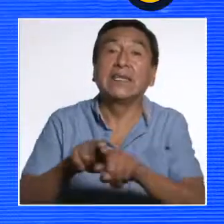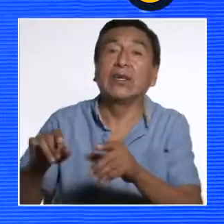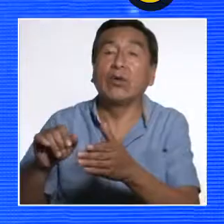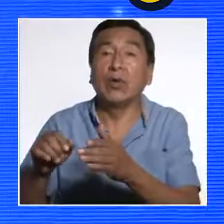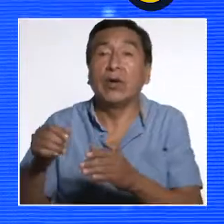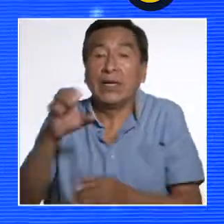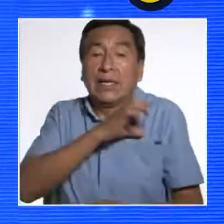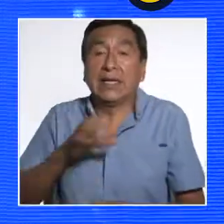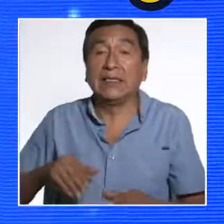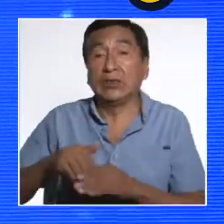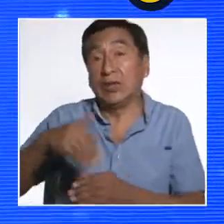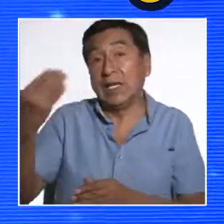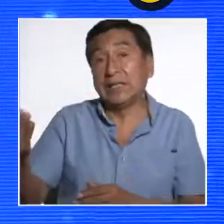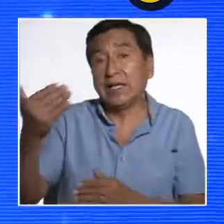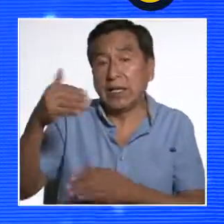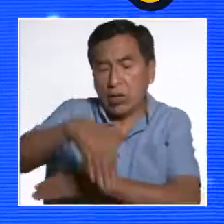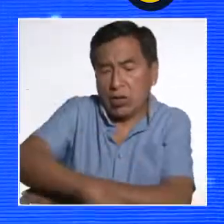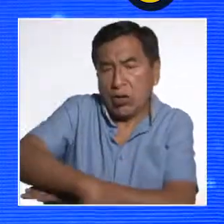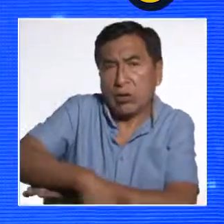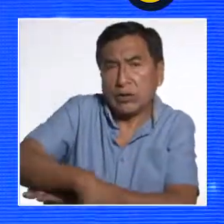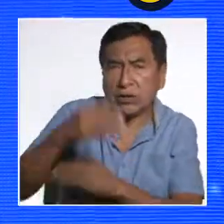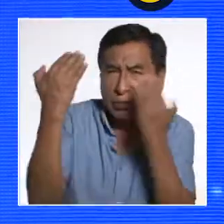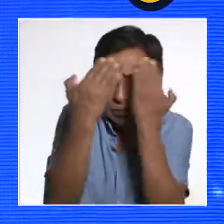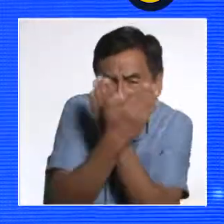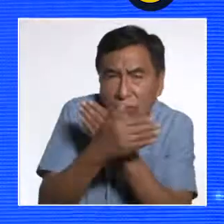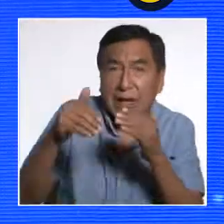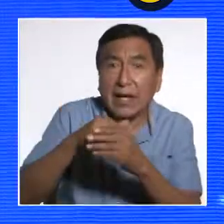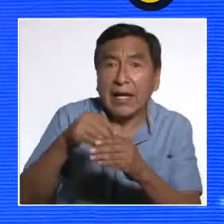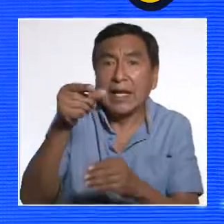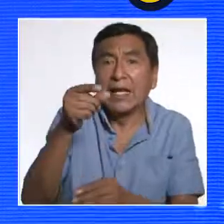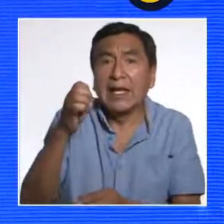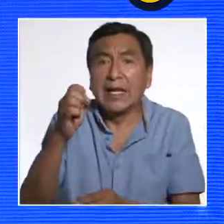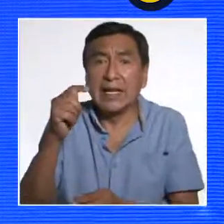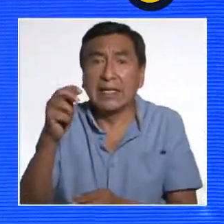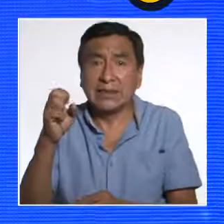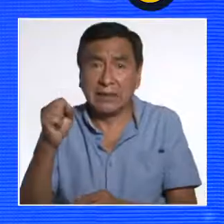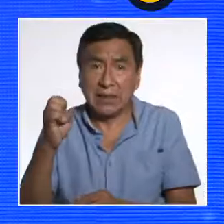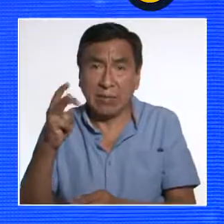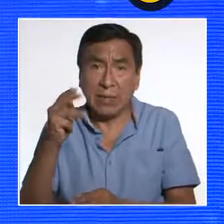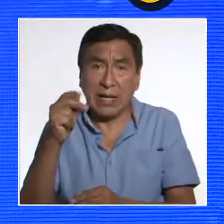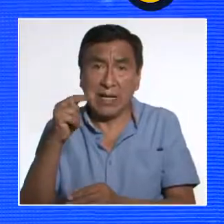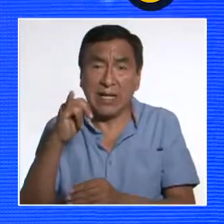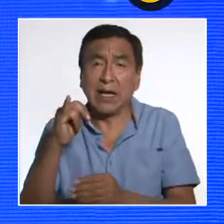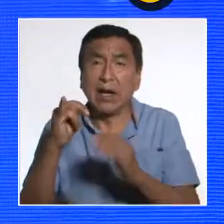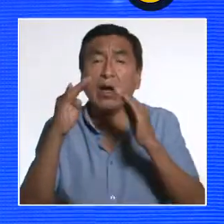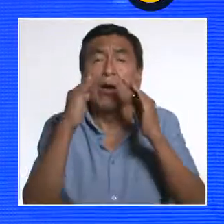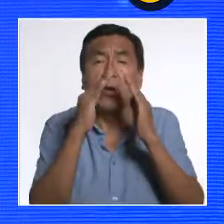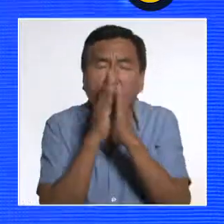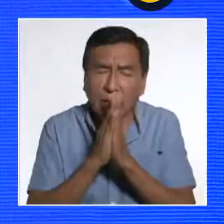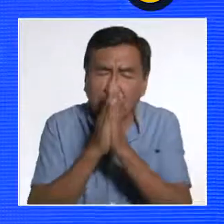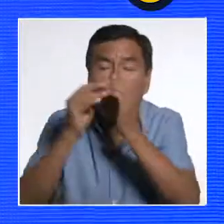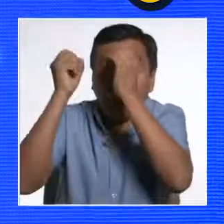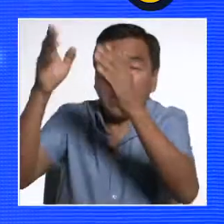Cristo en aquella noche oscura en Getsemaní, Él oraba al Padre como gotas de